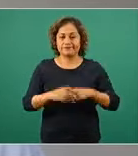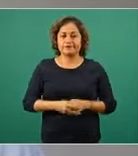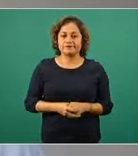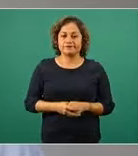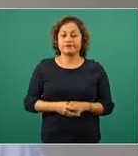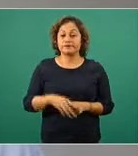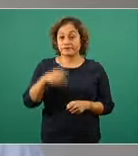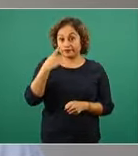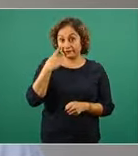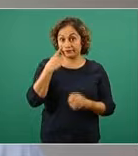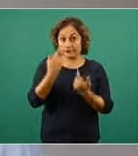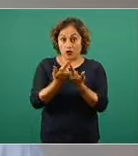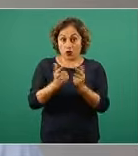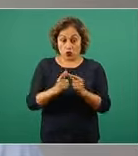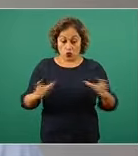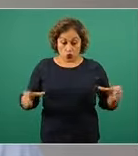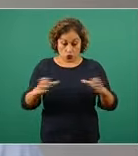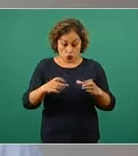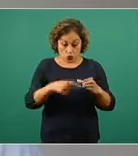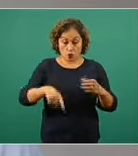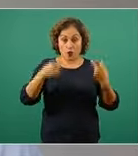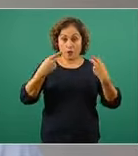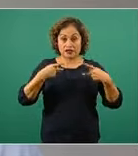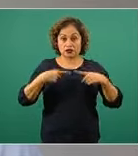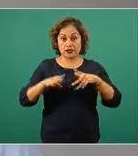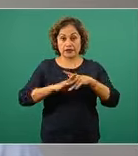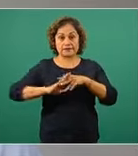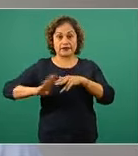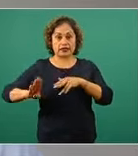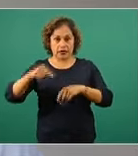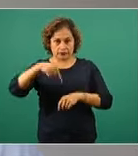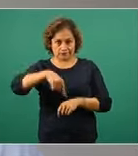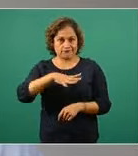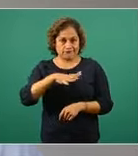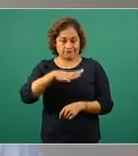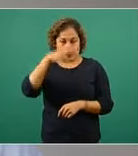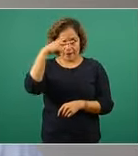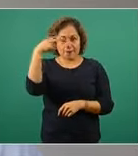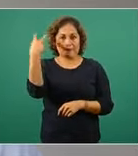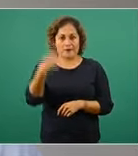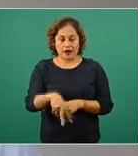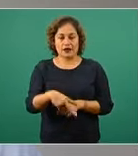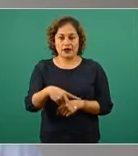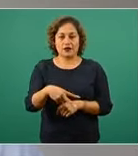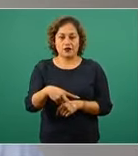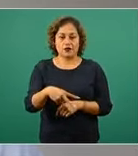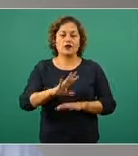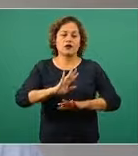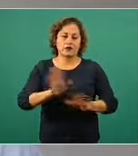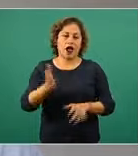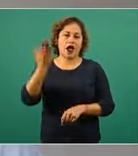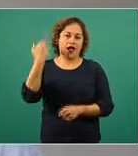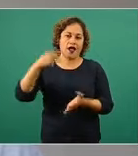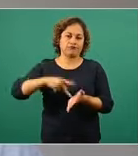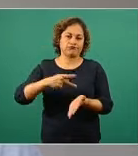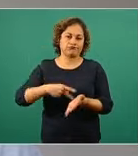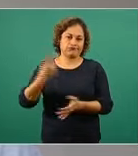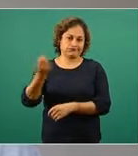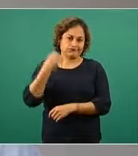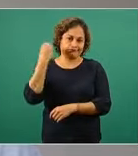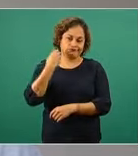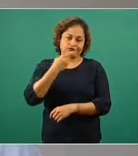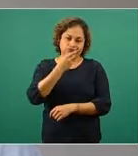personas migrantes que esté en el país, obviamente, y como se ha dicho en muchas conferencias previas, recibirá la vacuna,